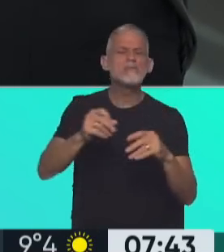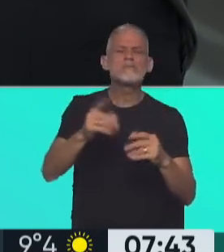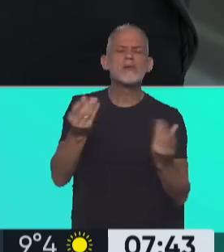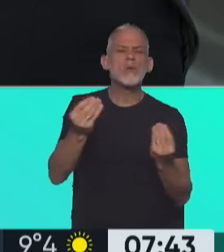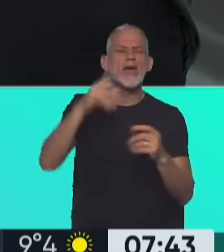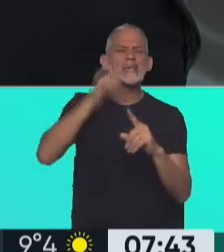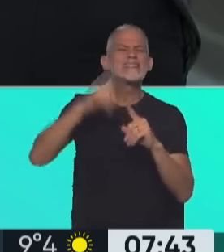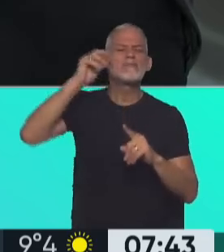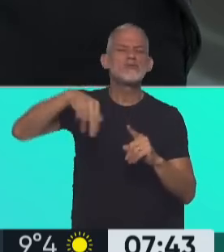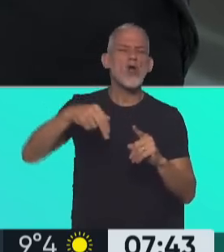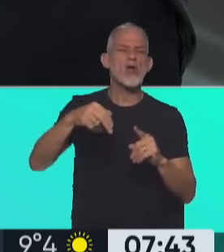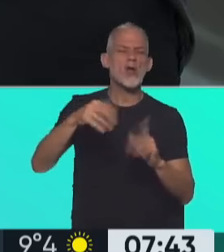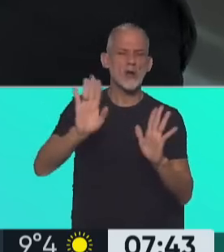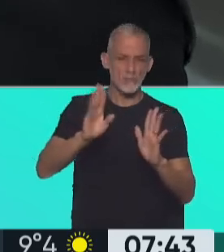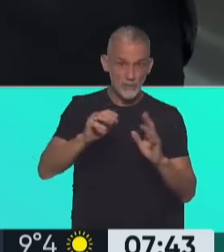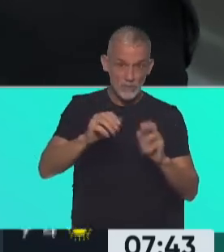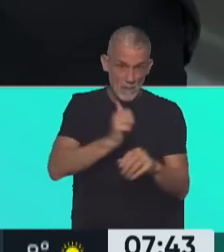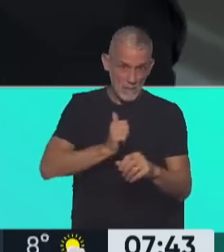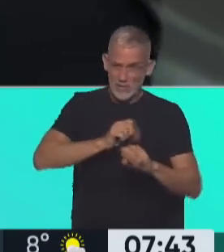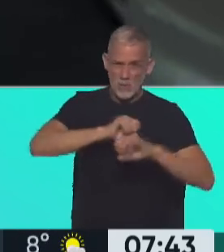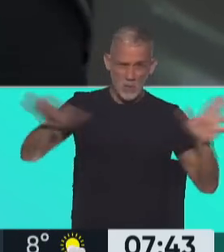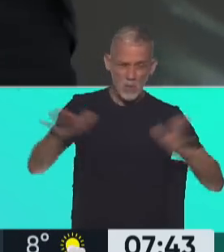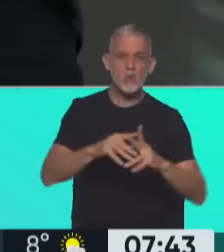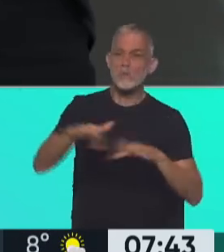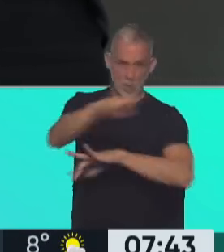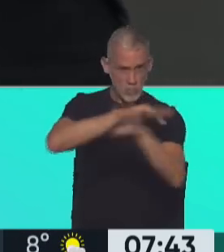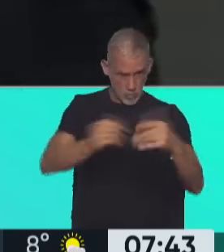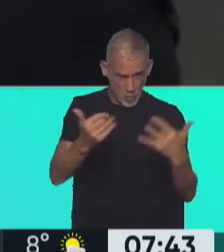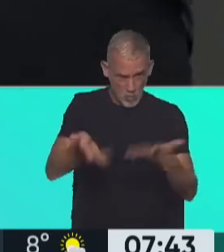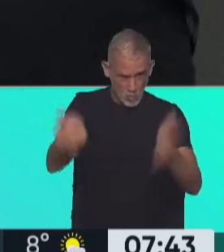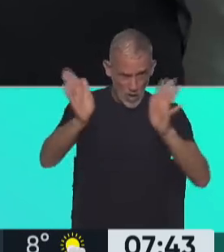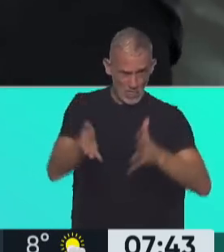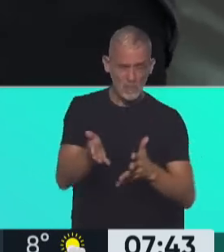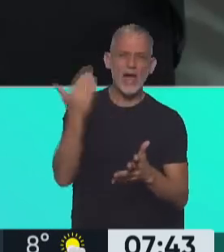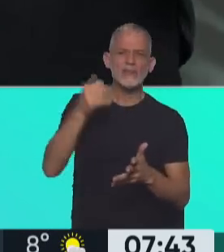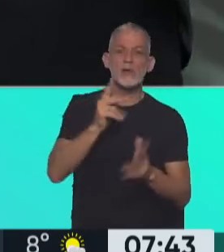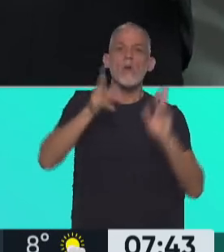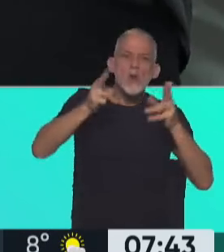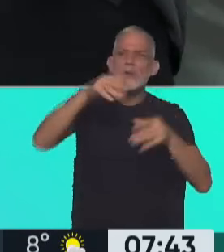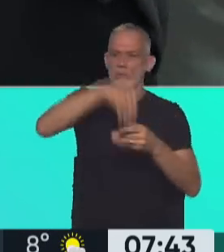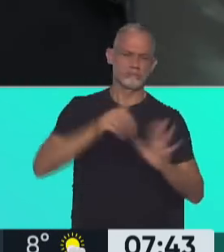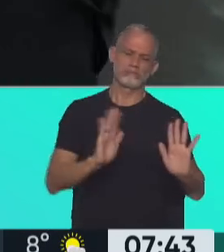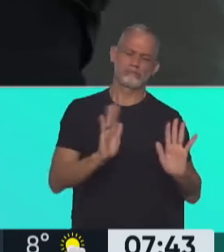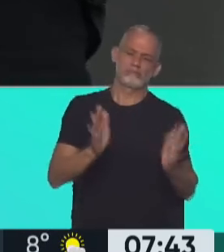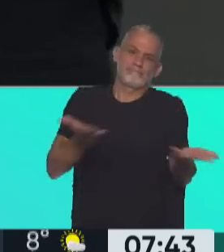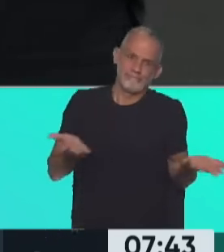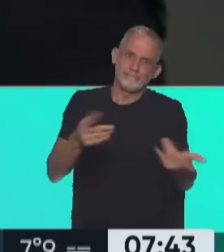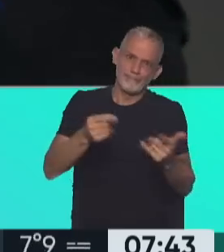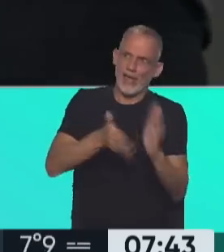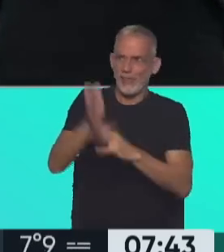de excepción? Bueno, primero, no restringe el movimiento, que esto es importante porque en un momento donde hay que ir a votar, restringir el